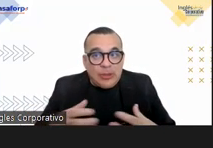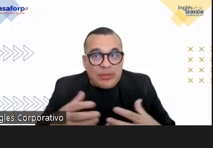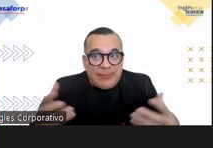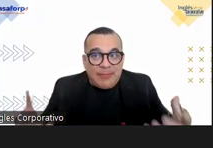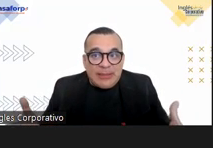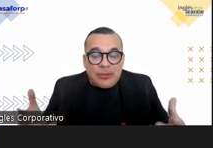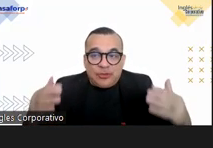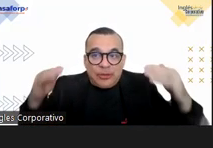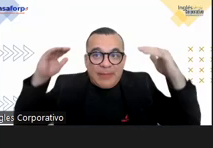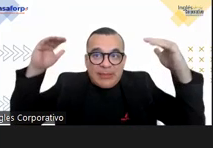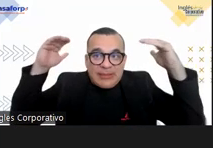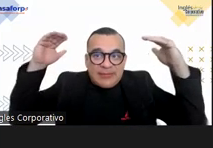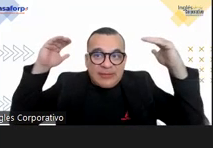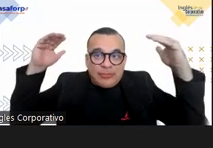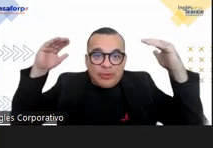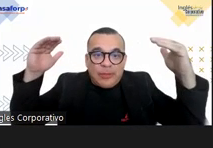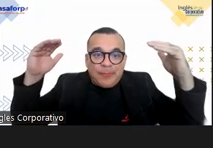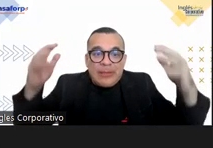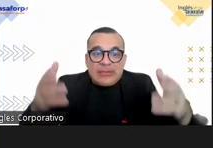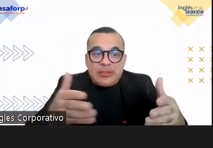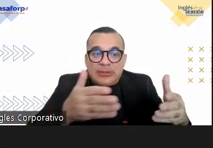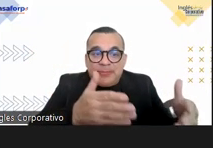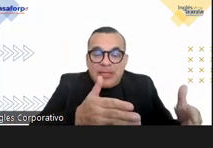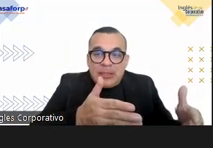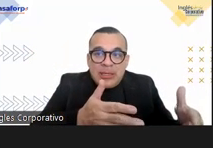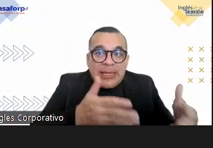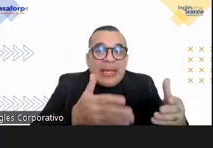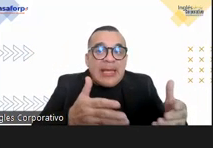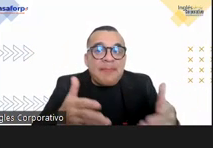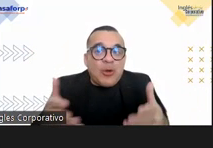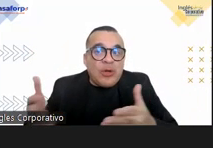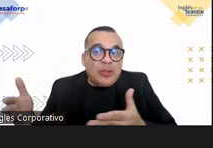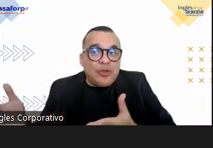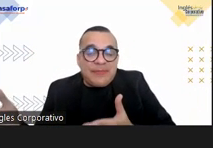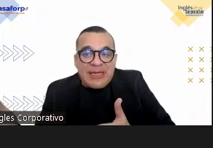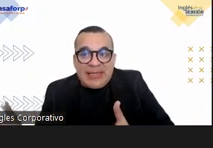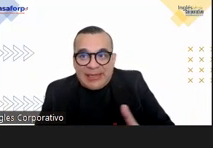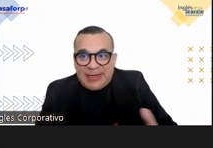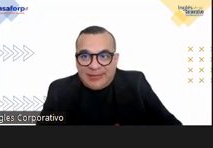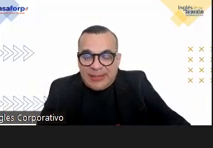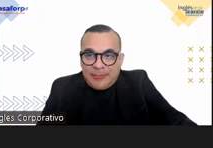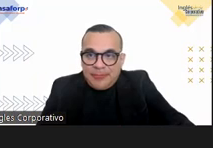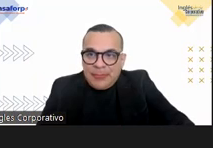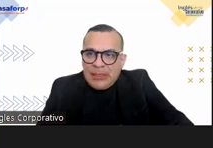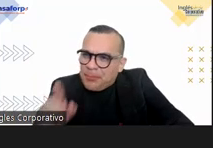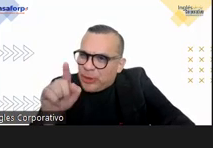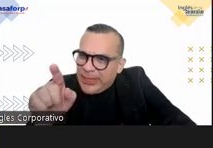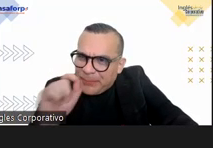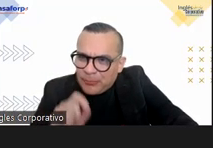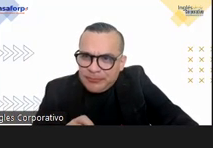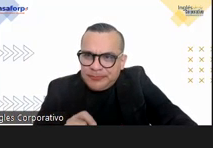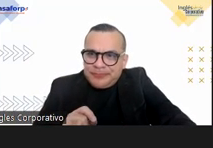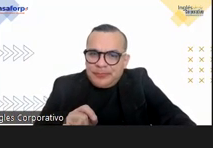metas, indudablemente no solamente es de un top, sino también qué mejora yo debería de realizar.